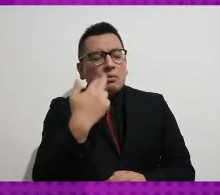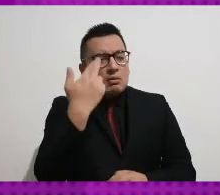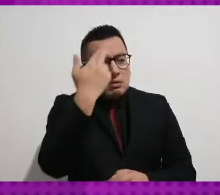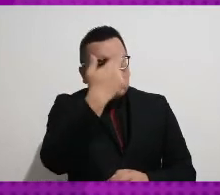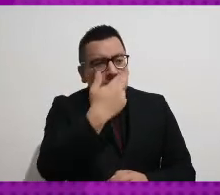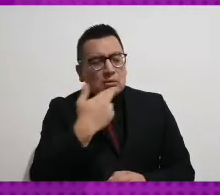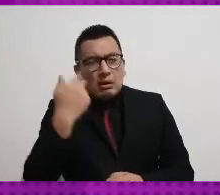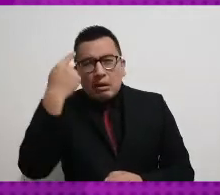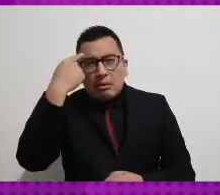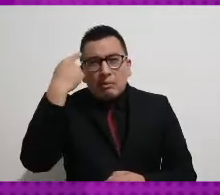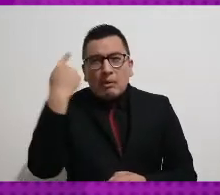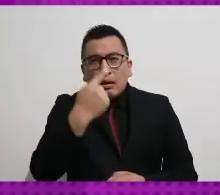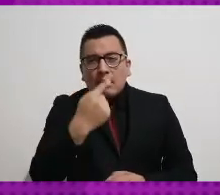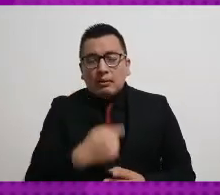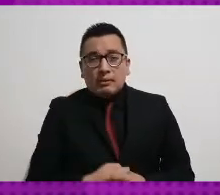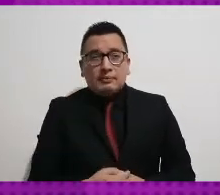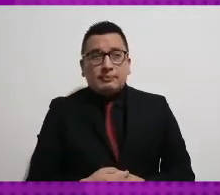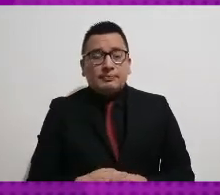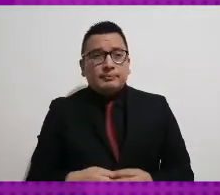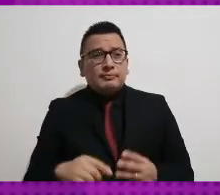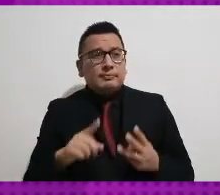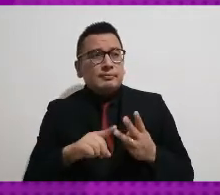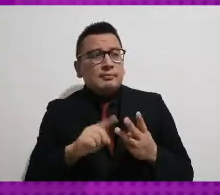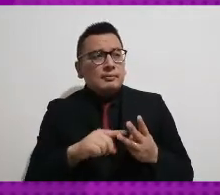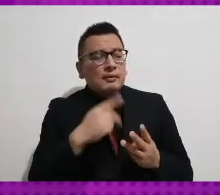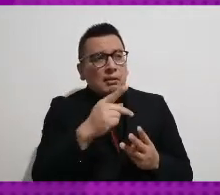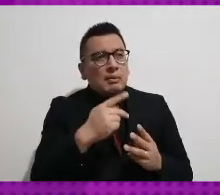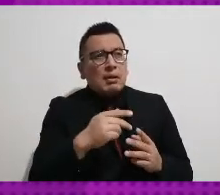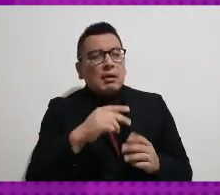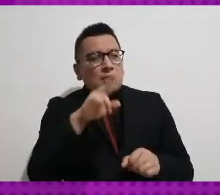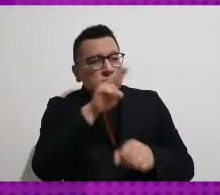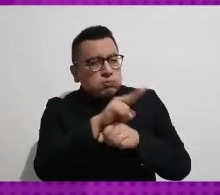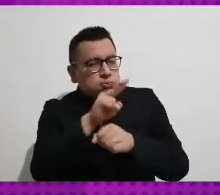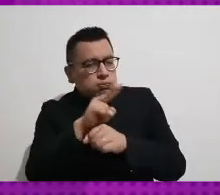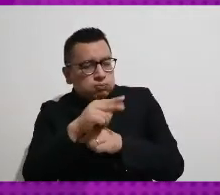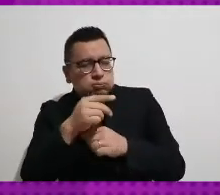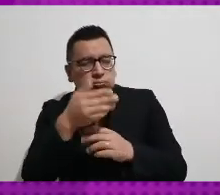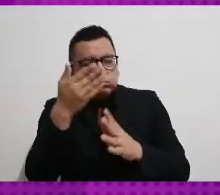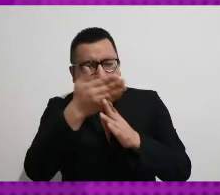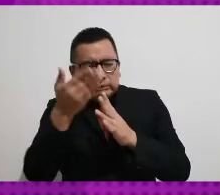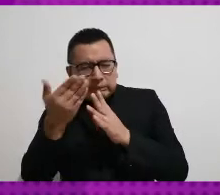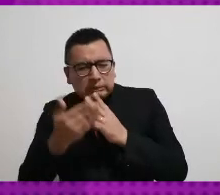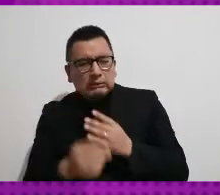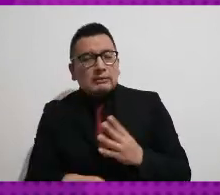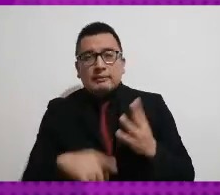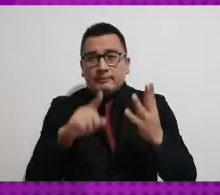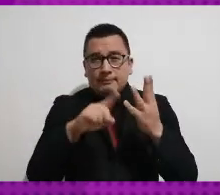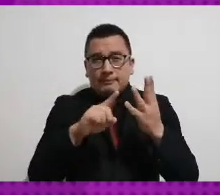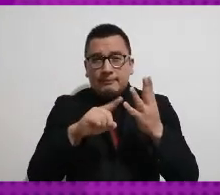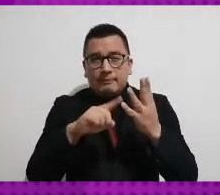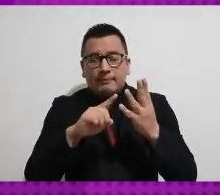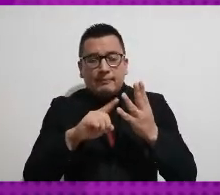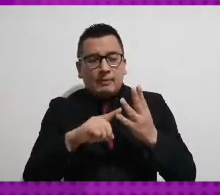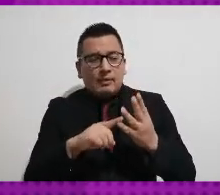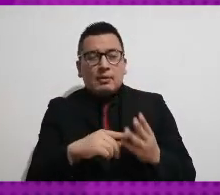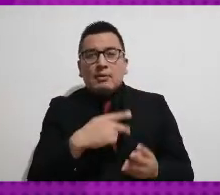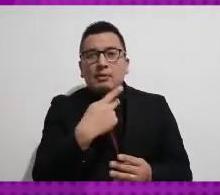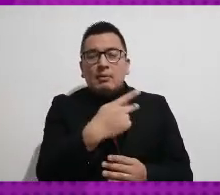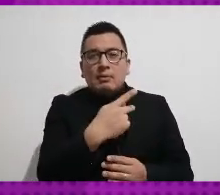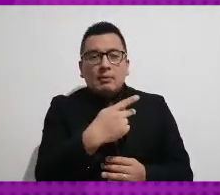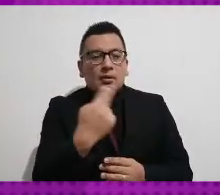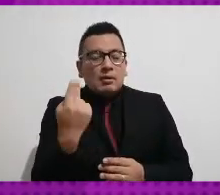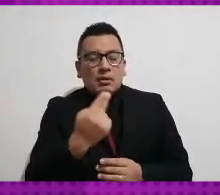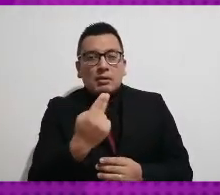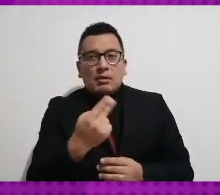revisión? Las partes de la auditoría y, al último, la seguridad en la auditoría de